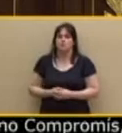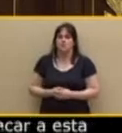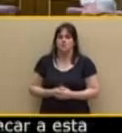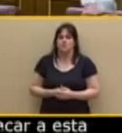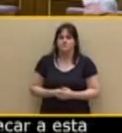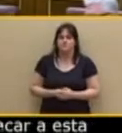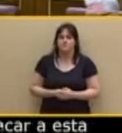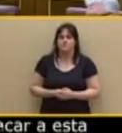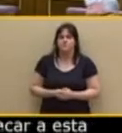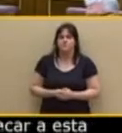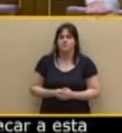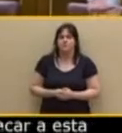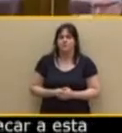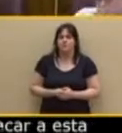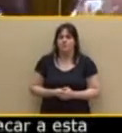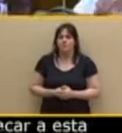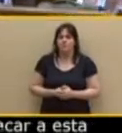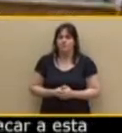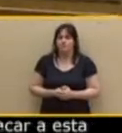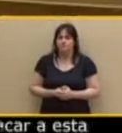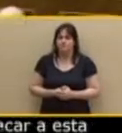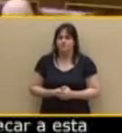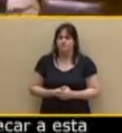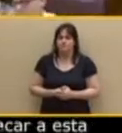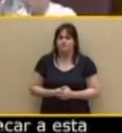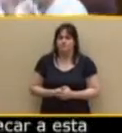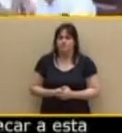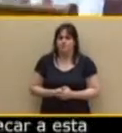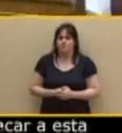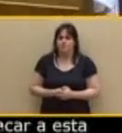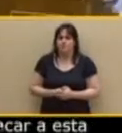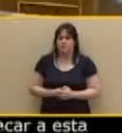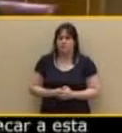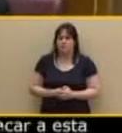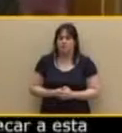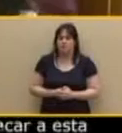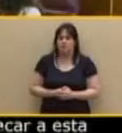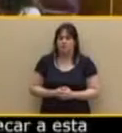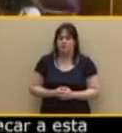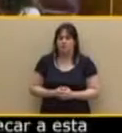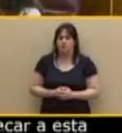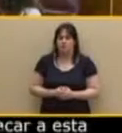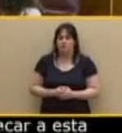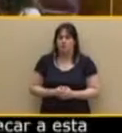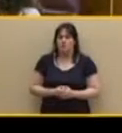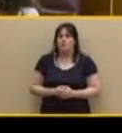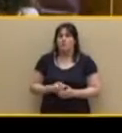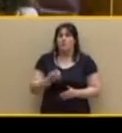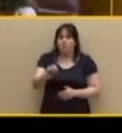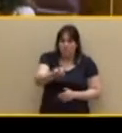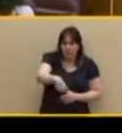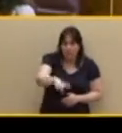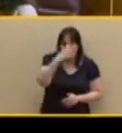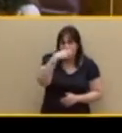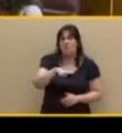republicana de joan joan tardá albert ribera el portavoz de ciudadanos y presidente unidos podemos partido socialista partido popular luego la votación